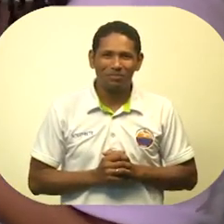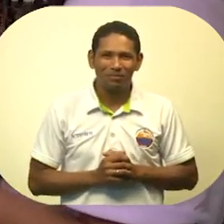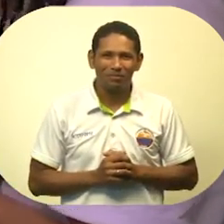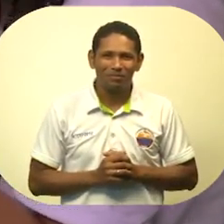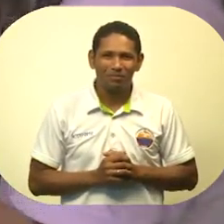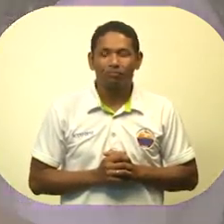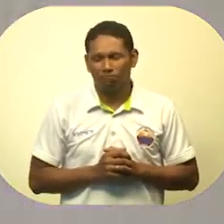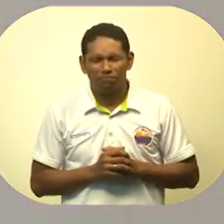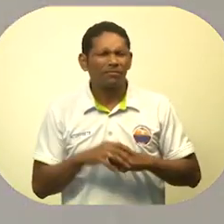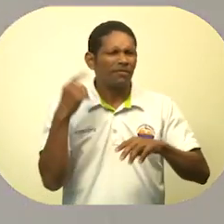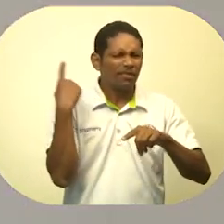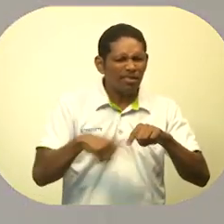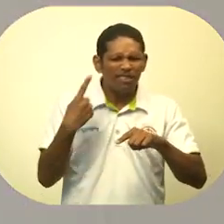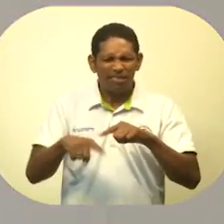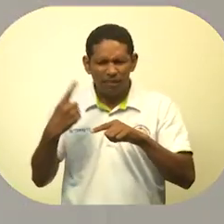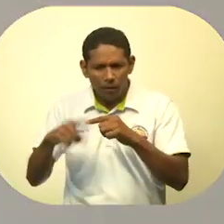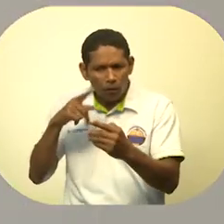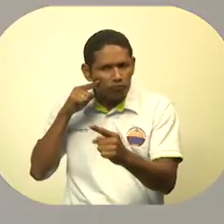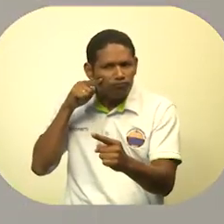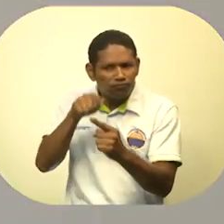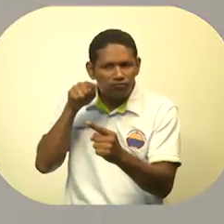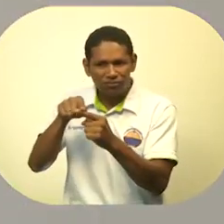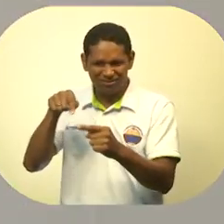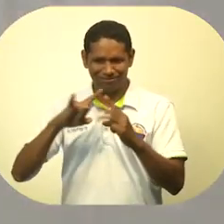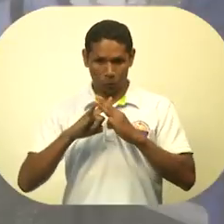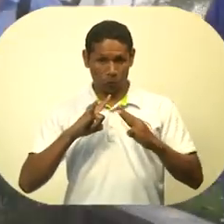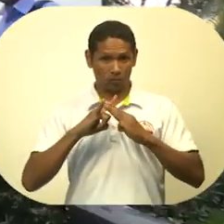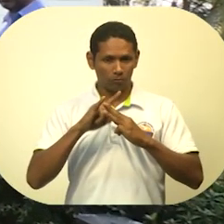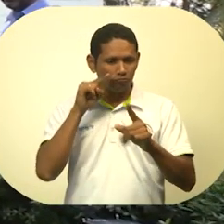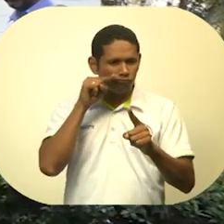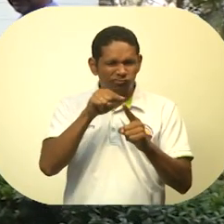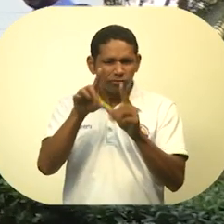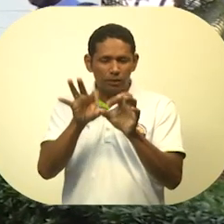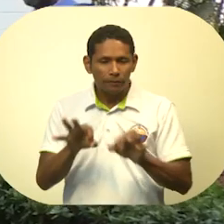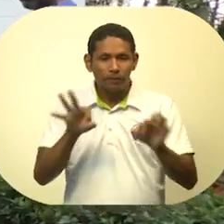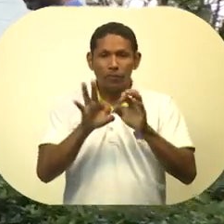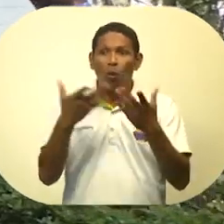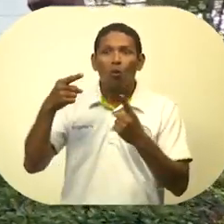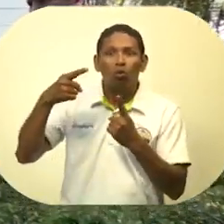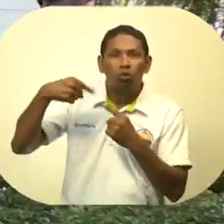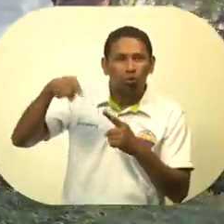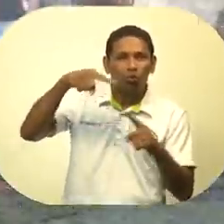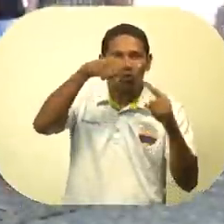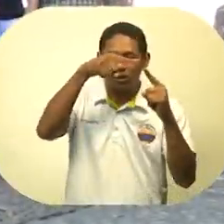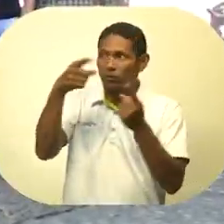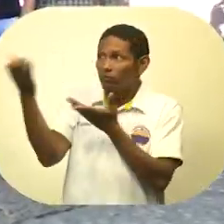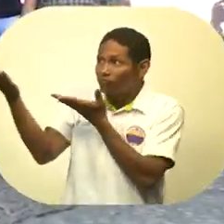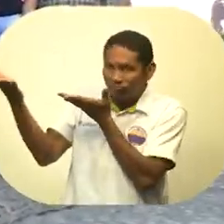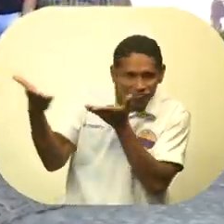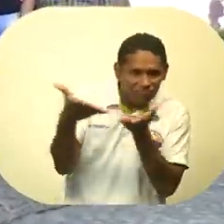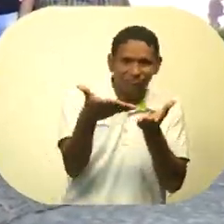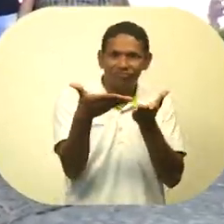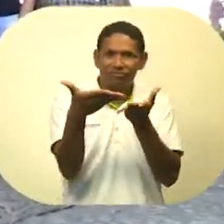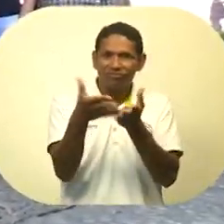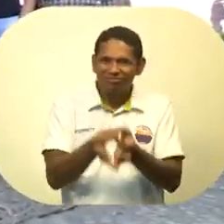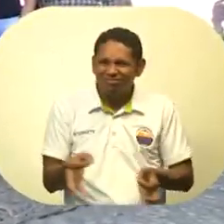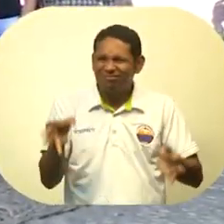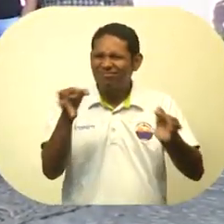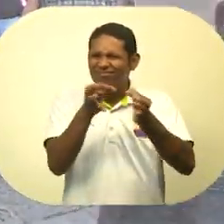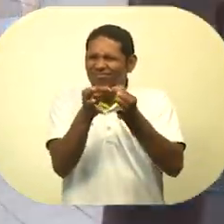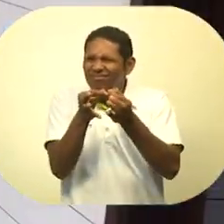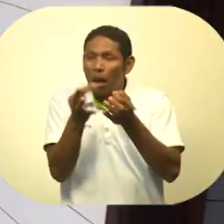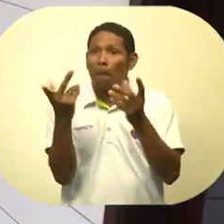así como entre los propósitos que tiene la Universidad del Magdalena está el impulsar un turismo sostenible que se conecte